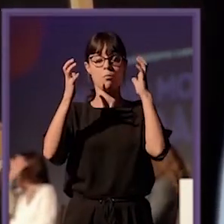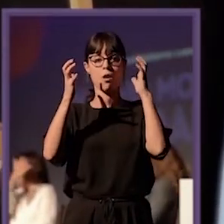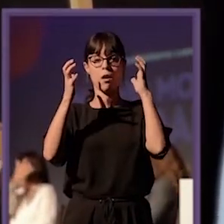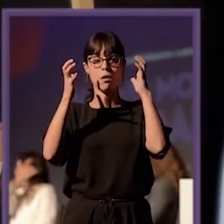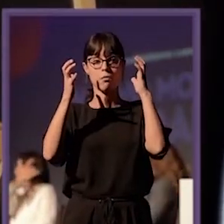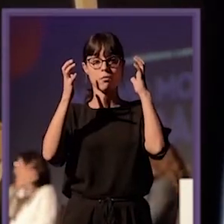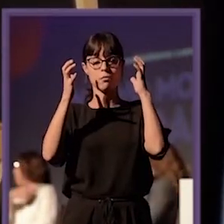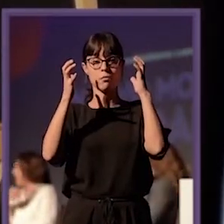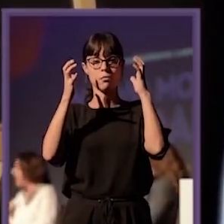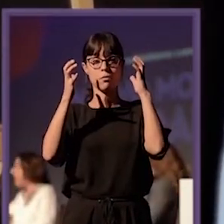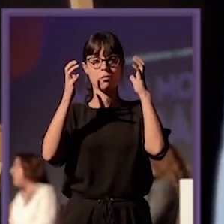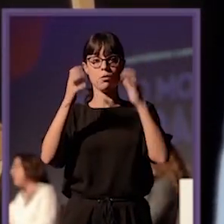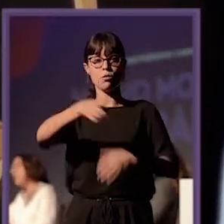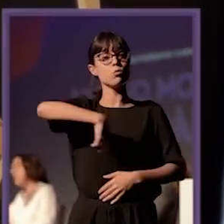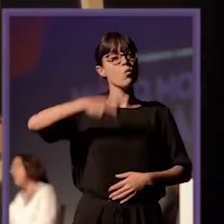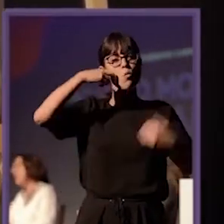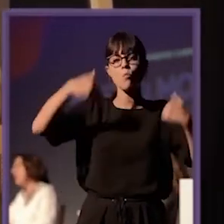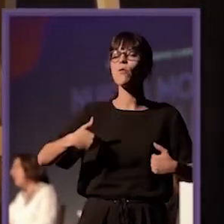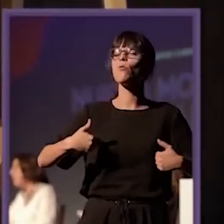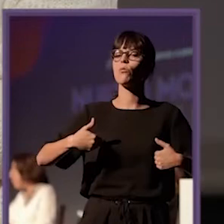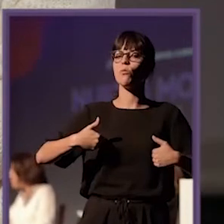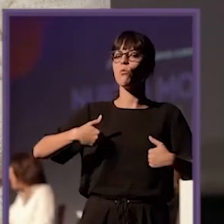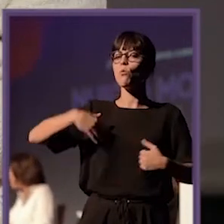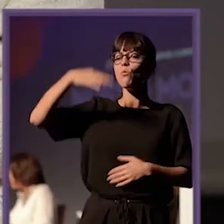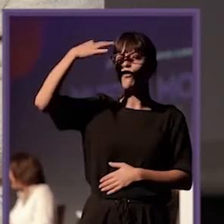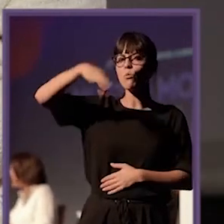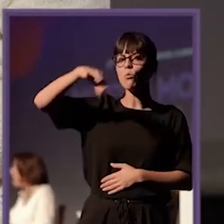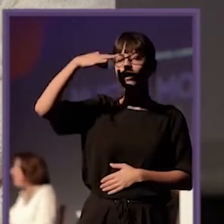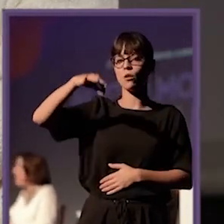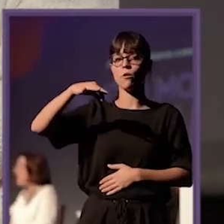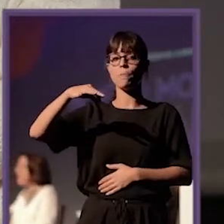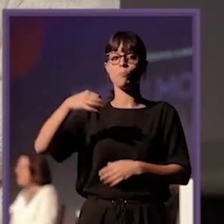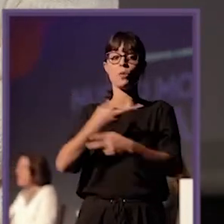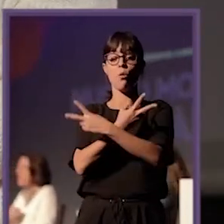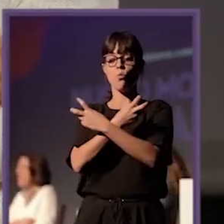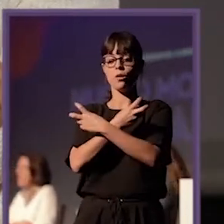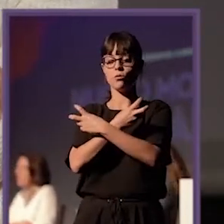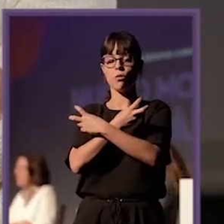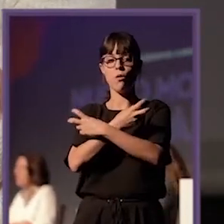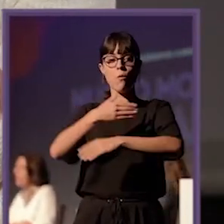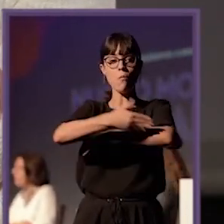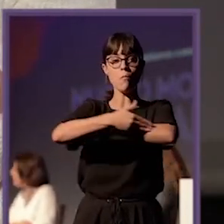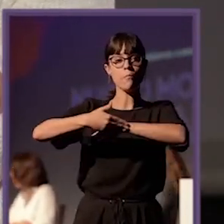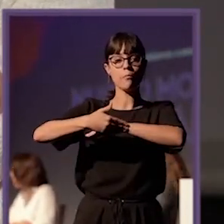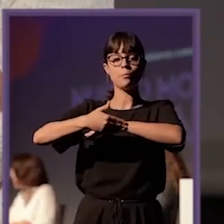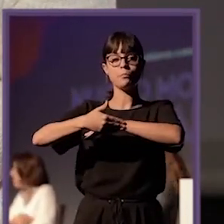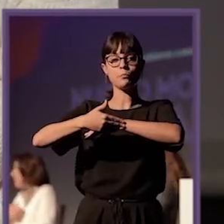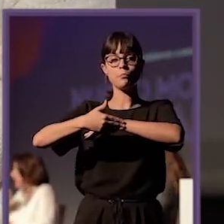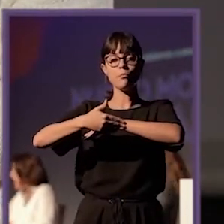otra especie que pueda superar la rotura de un hueso tan importante para el movimiento de un animal como es el